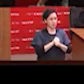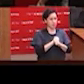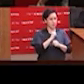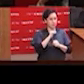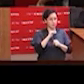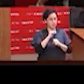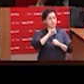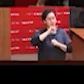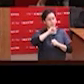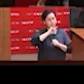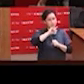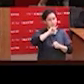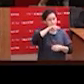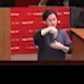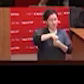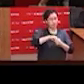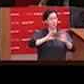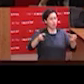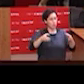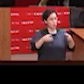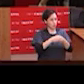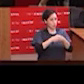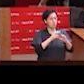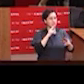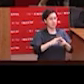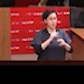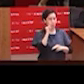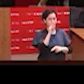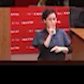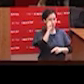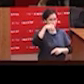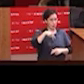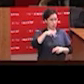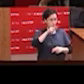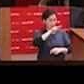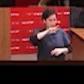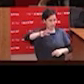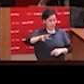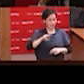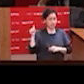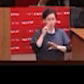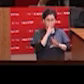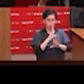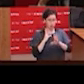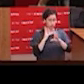y fundación Juan 23 desde hace 8 años